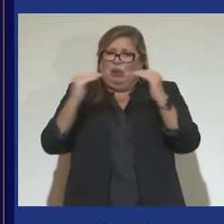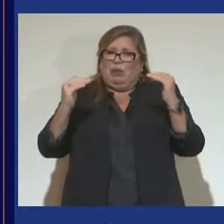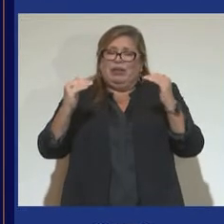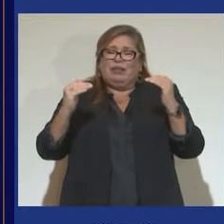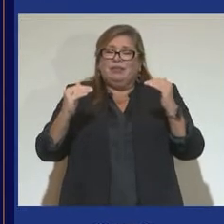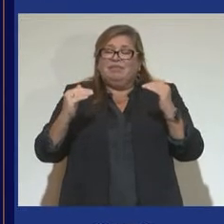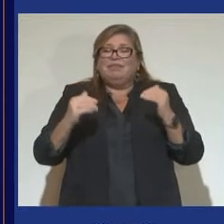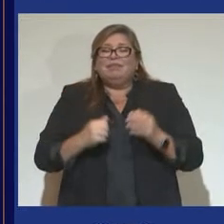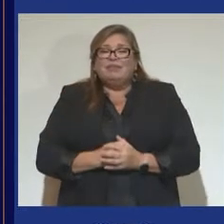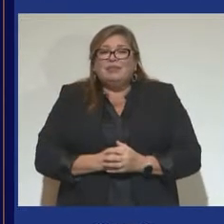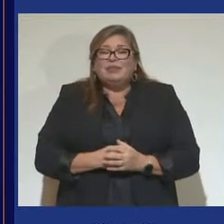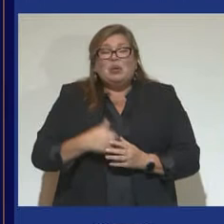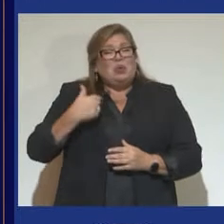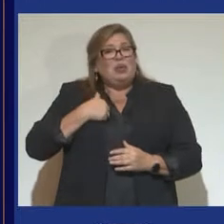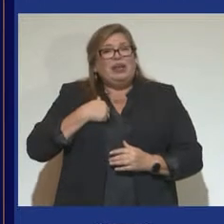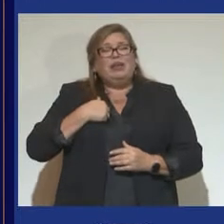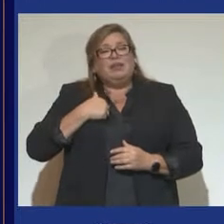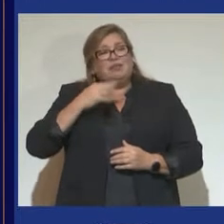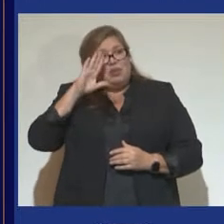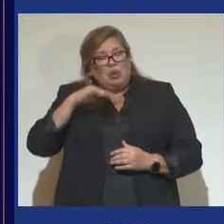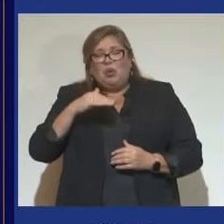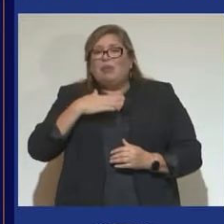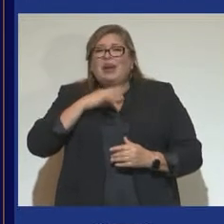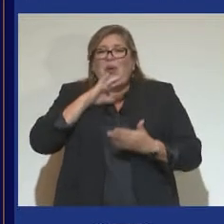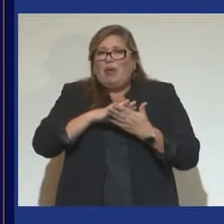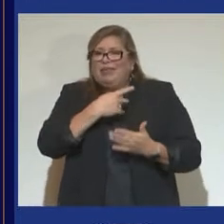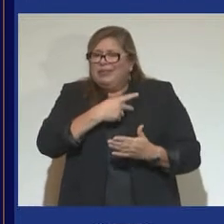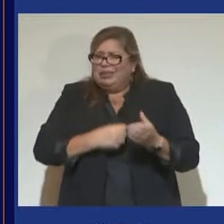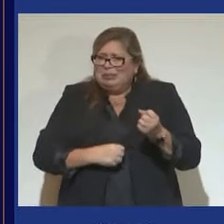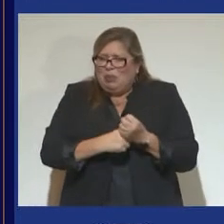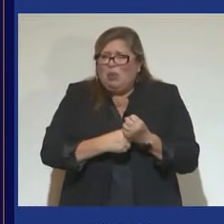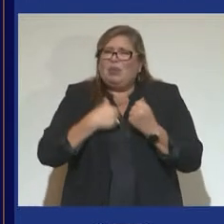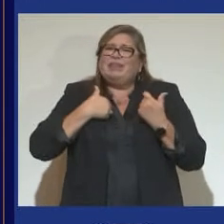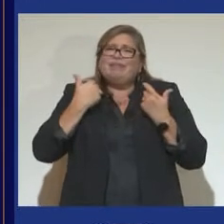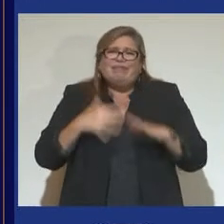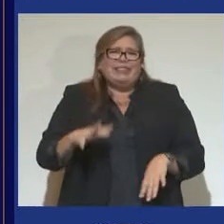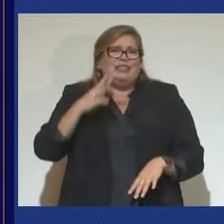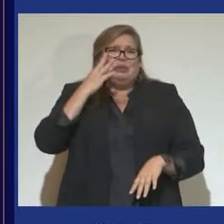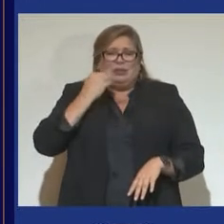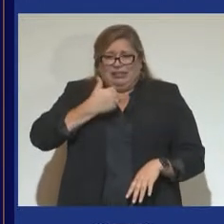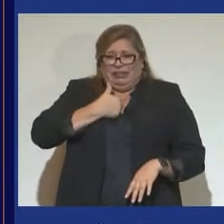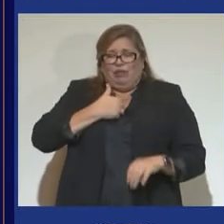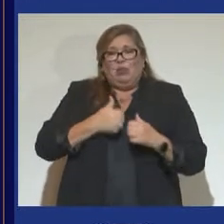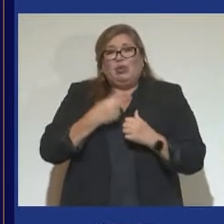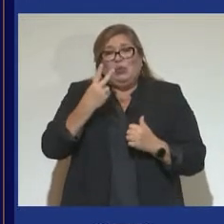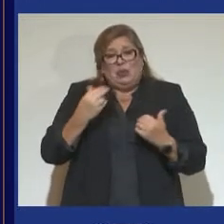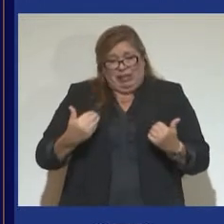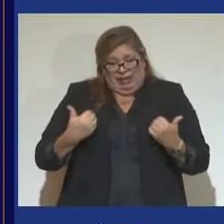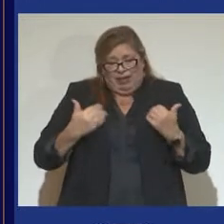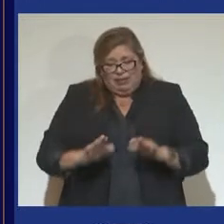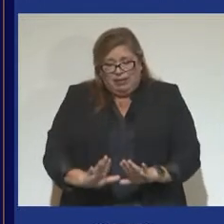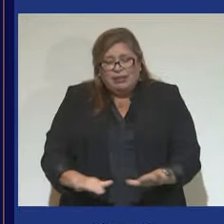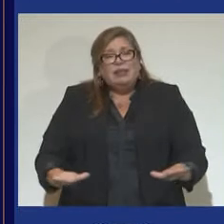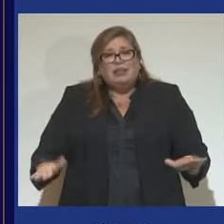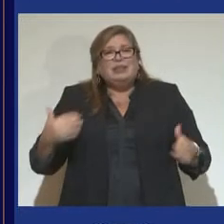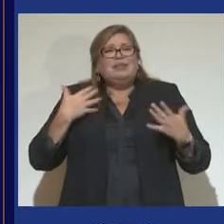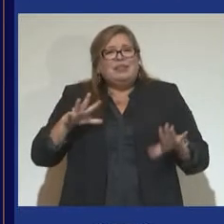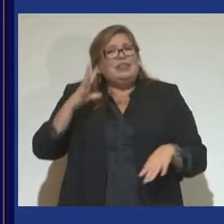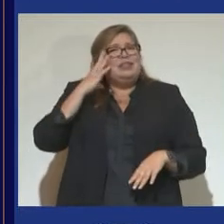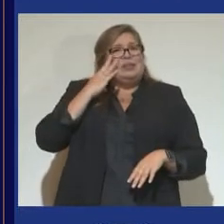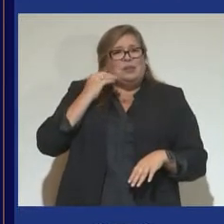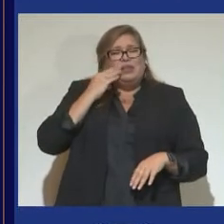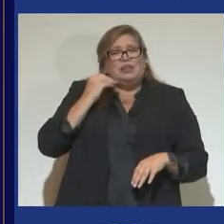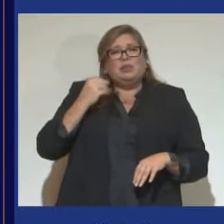desventajadas aquí está mi esposa nosotros sabemos esto va a través de nuestra experiencia vivida con dos niños muy pequeños